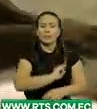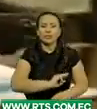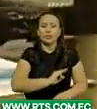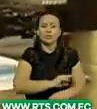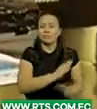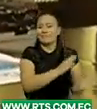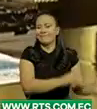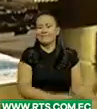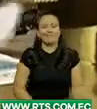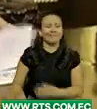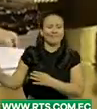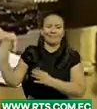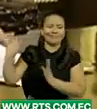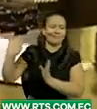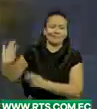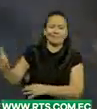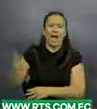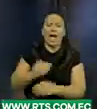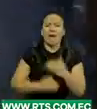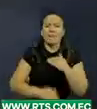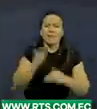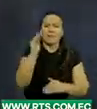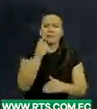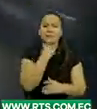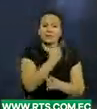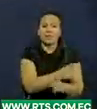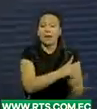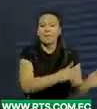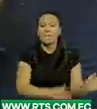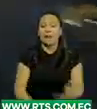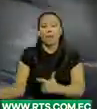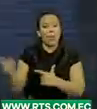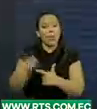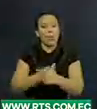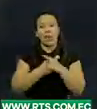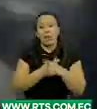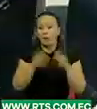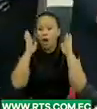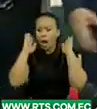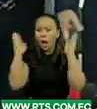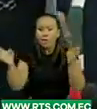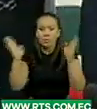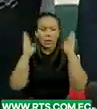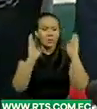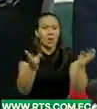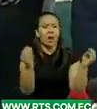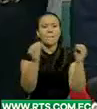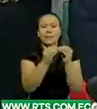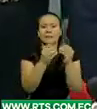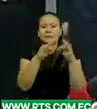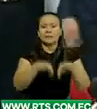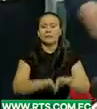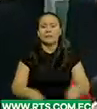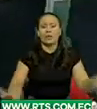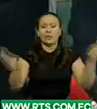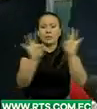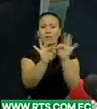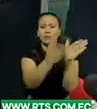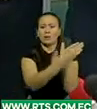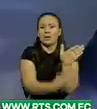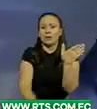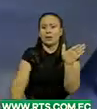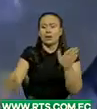otra lectura. De ahí el Plan Municipal de Urgencias y Disuasión, al margen del punto muerto en este episodio